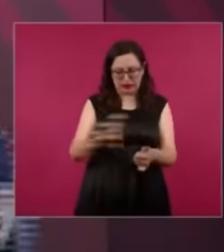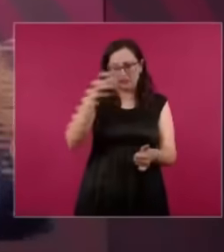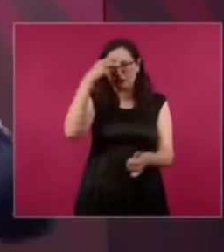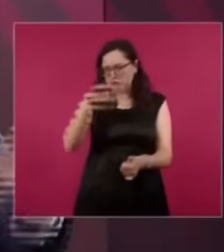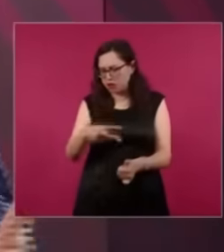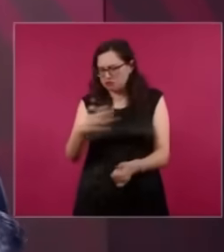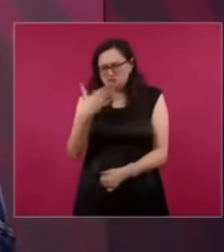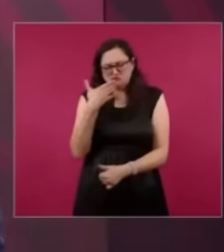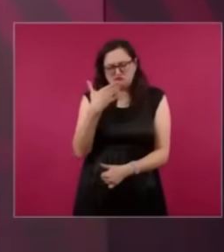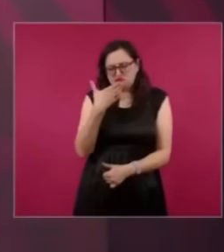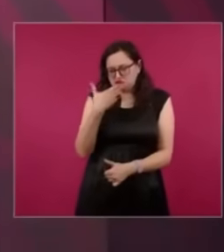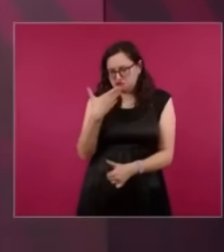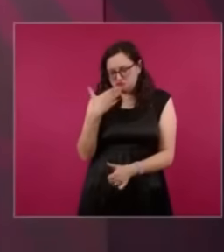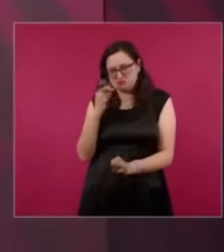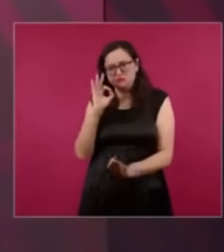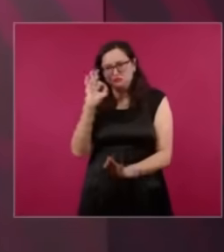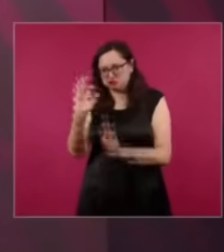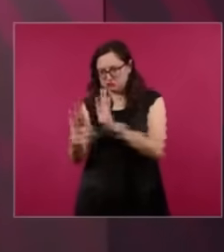pero